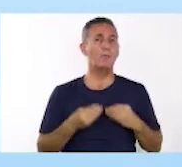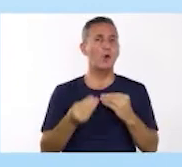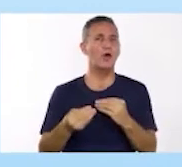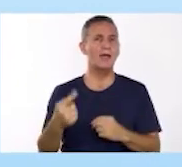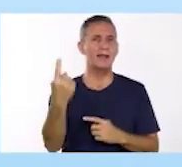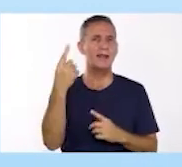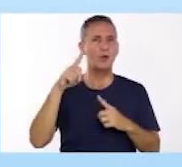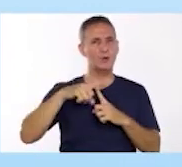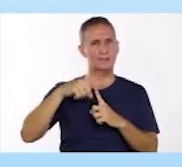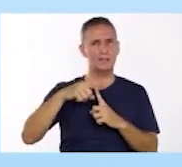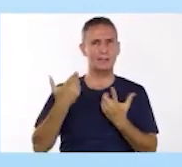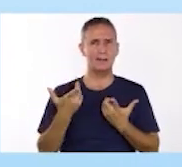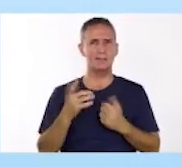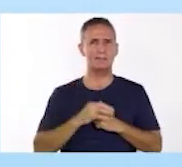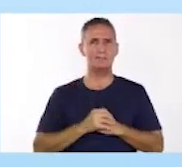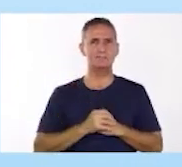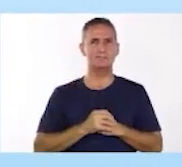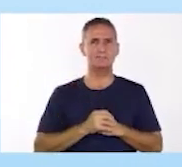una tarea,